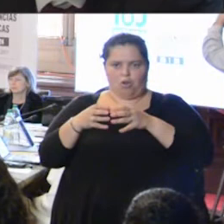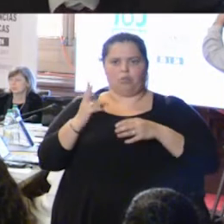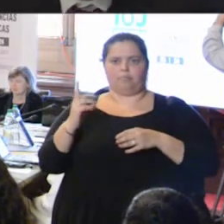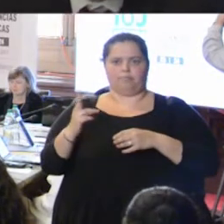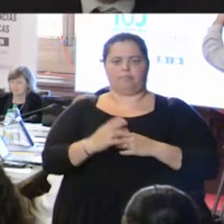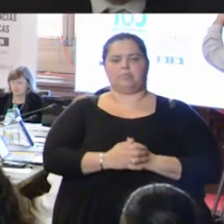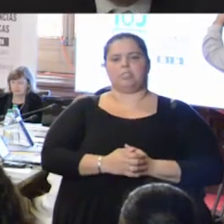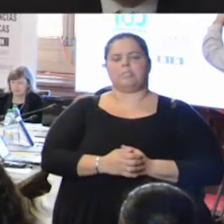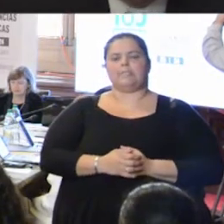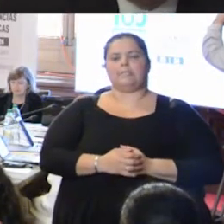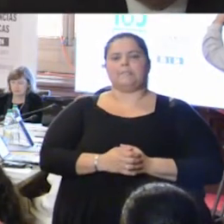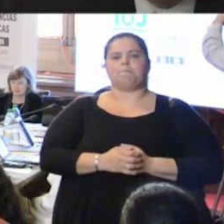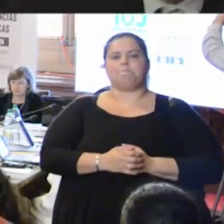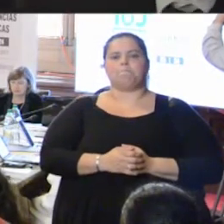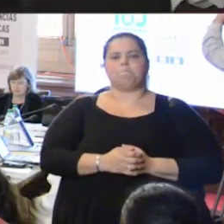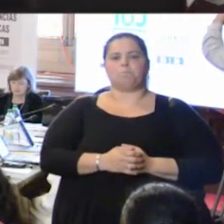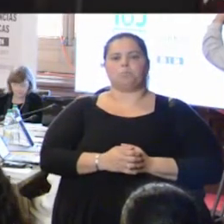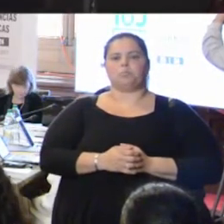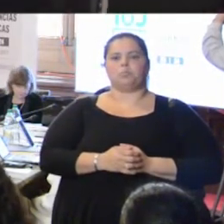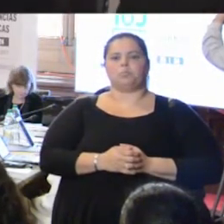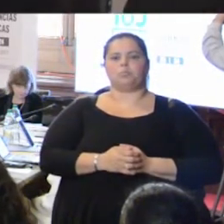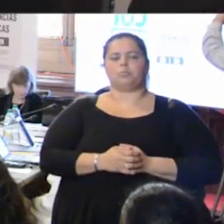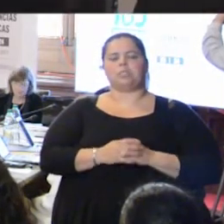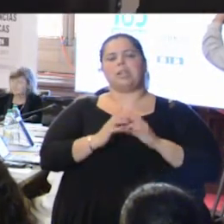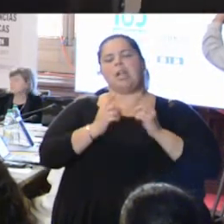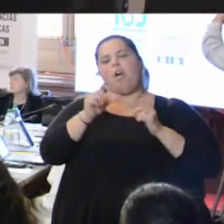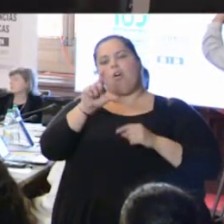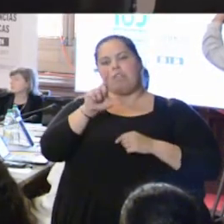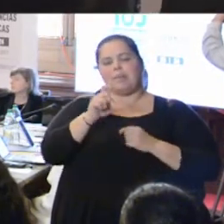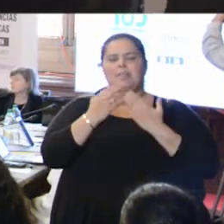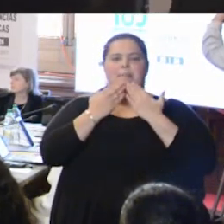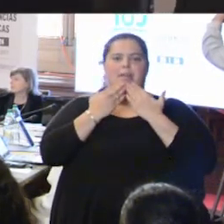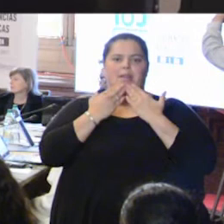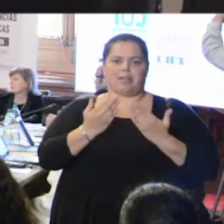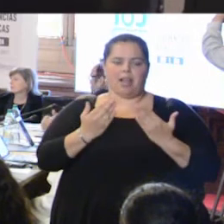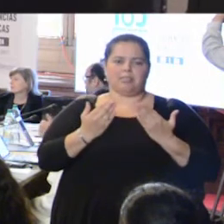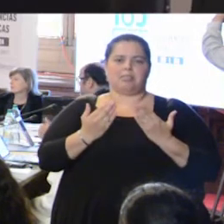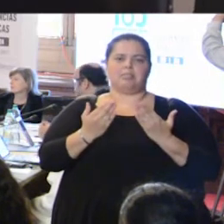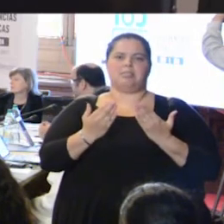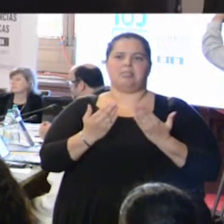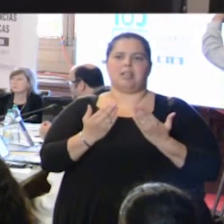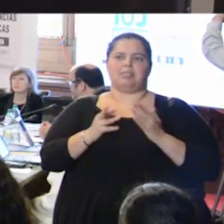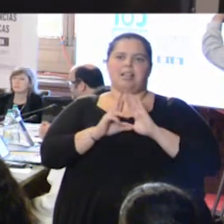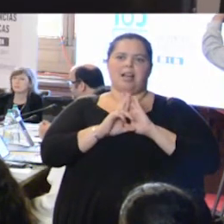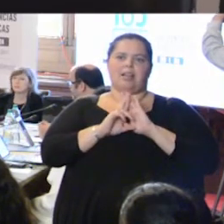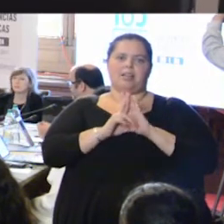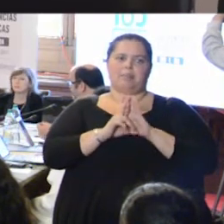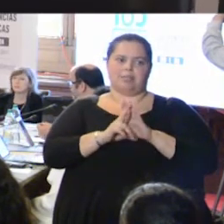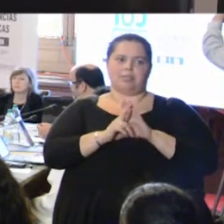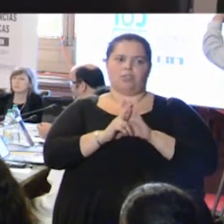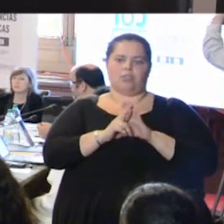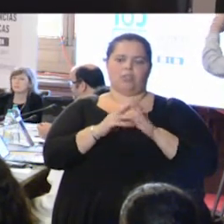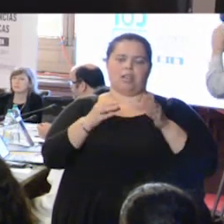la delegación completa del Estado y obviamente a la representación de sociedad civil y de